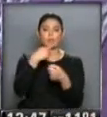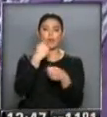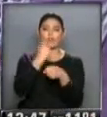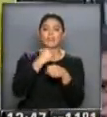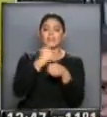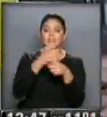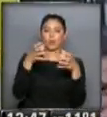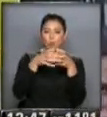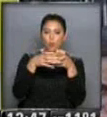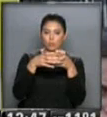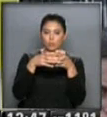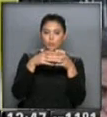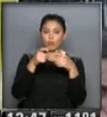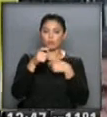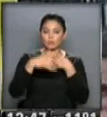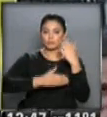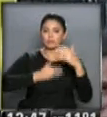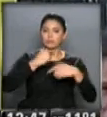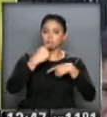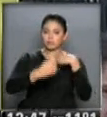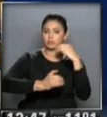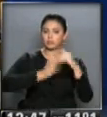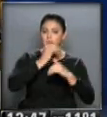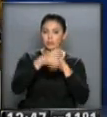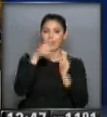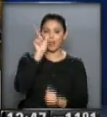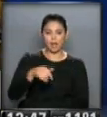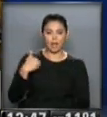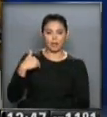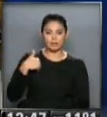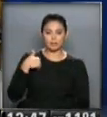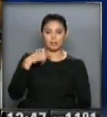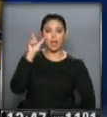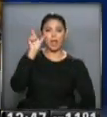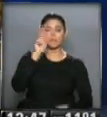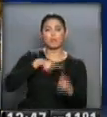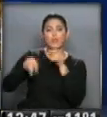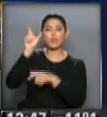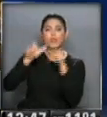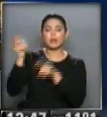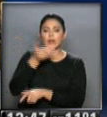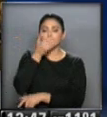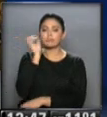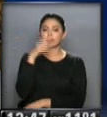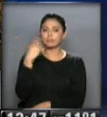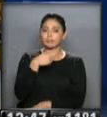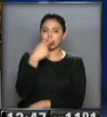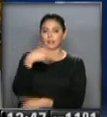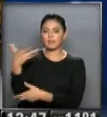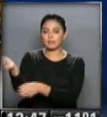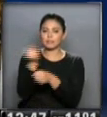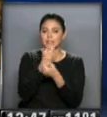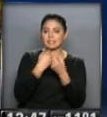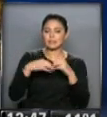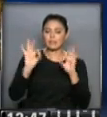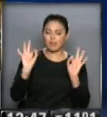fundación María de los Ángeles lleva adelante en todo el país Rescatando y protegiendo a mujeres que se encuentran en la